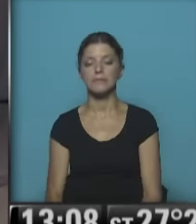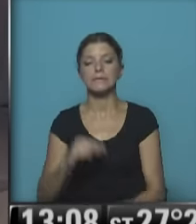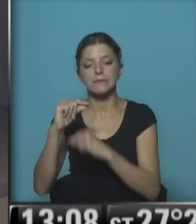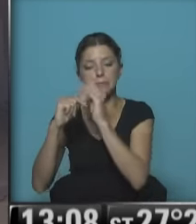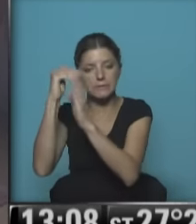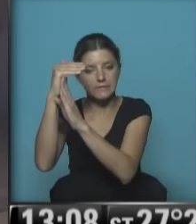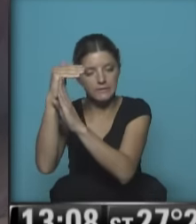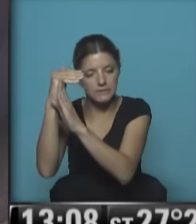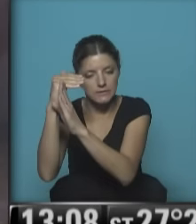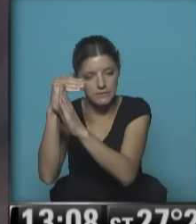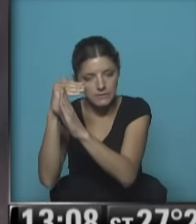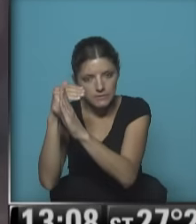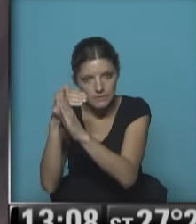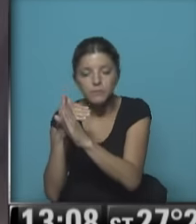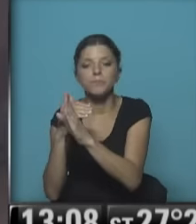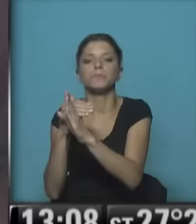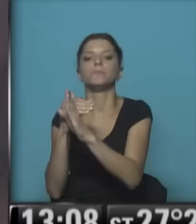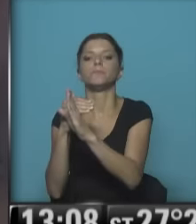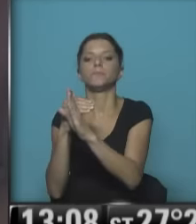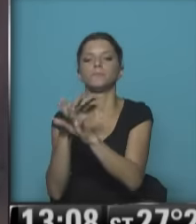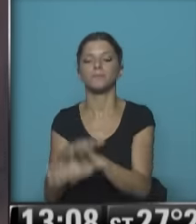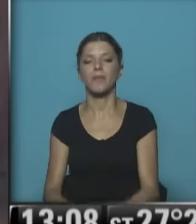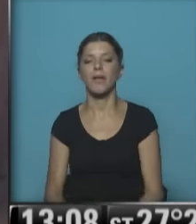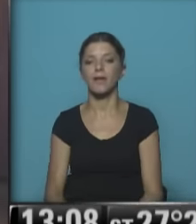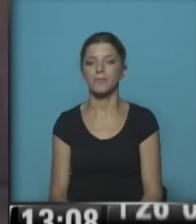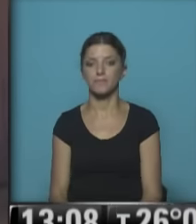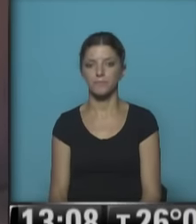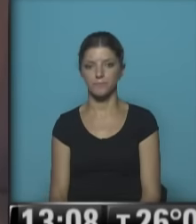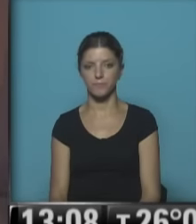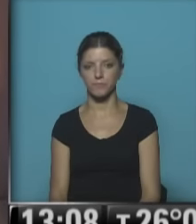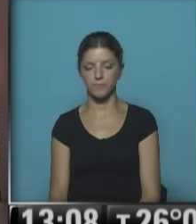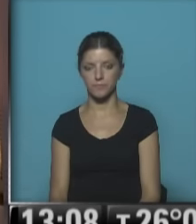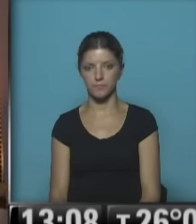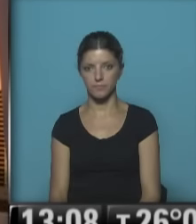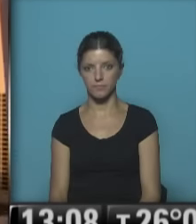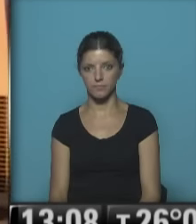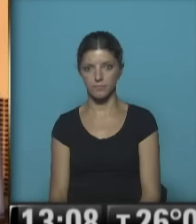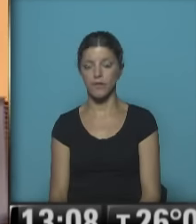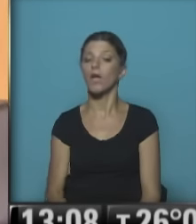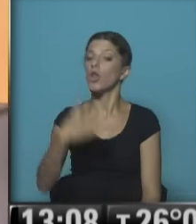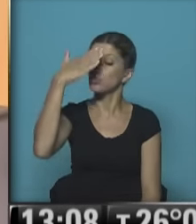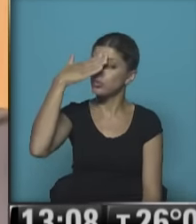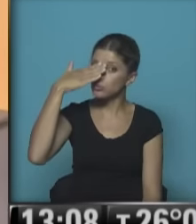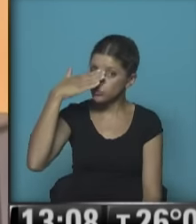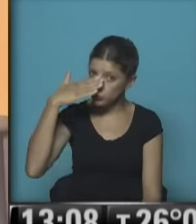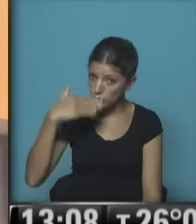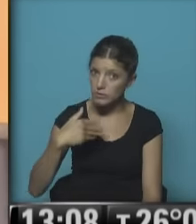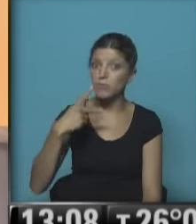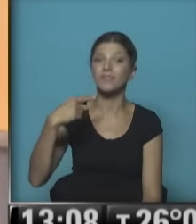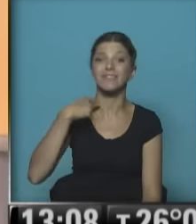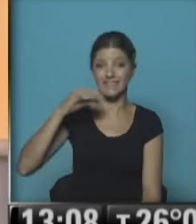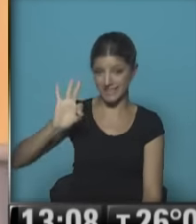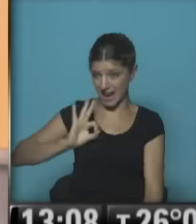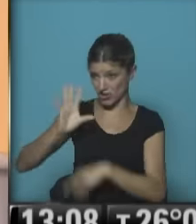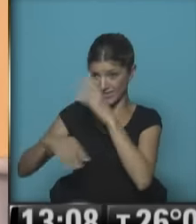derrumbándose sostenidamente en una caída de los últimos 13